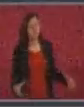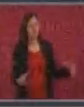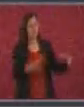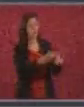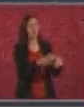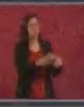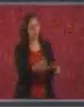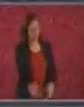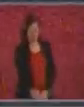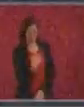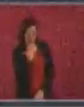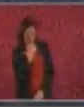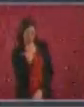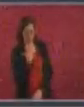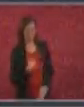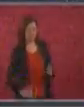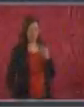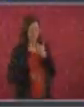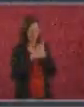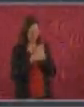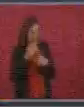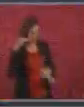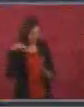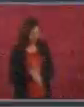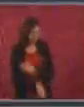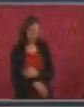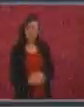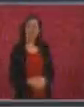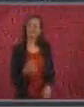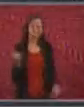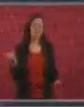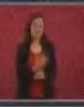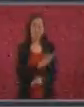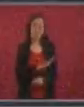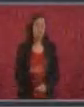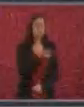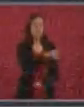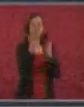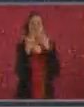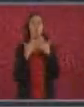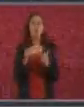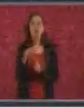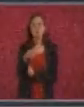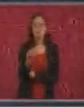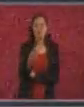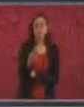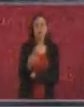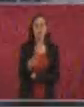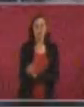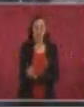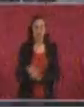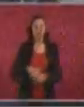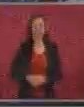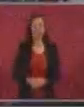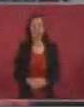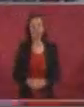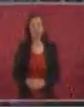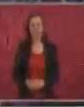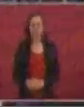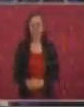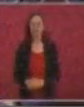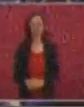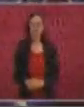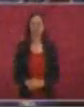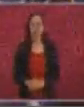500,000 votos cautivos. Por el otro lado, pues tiene la